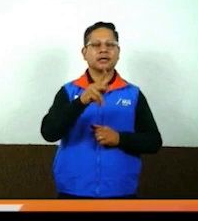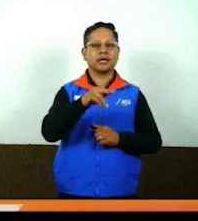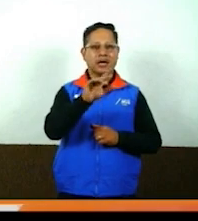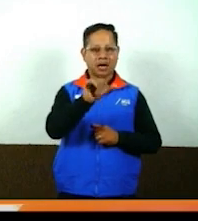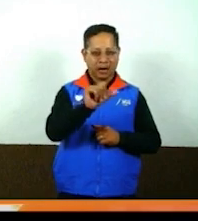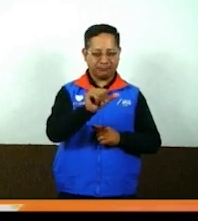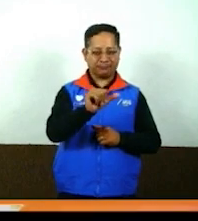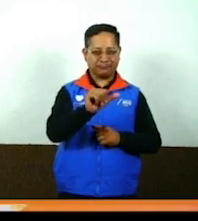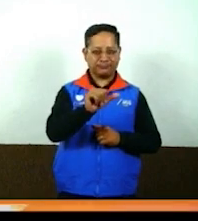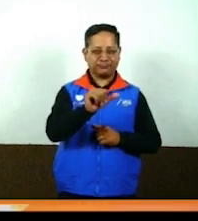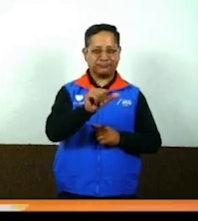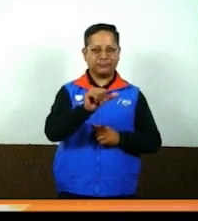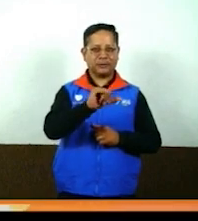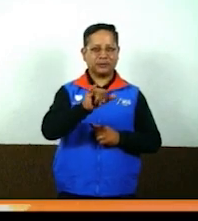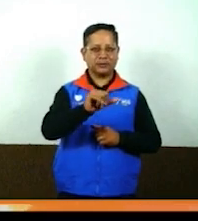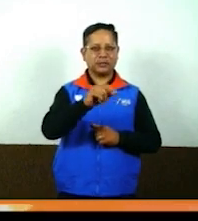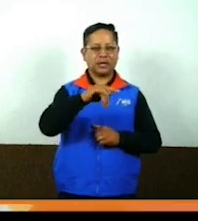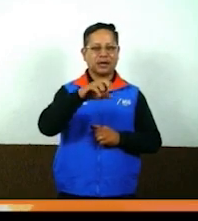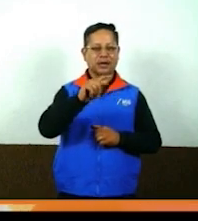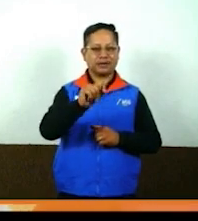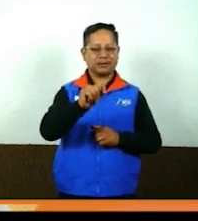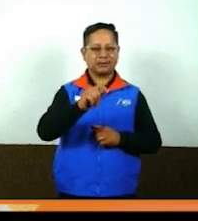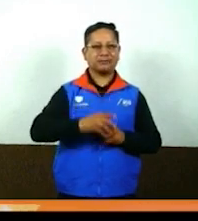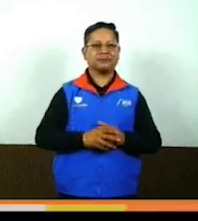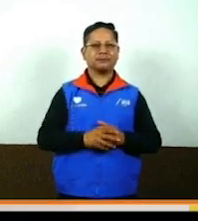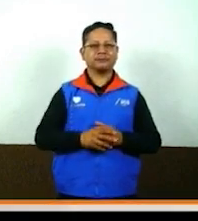Erika Janet Rodríguez Villa.